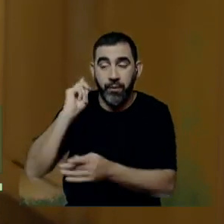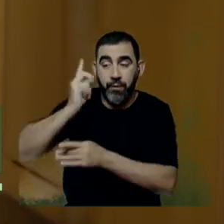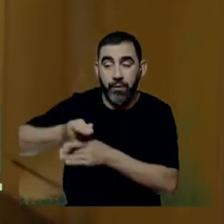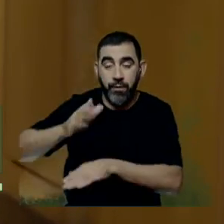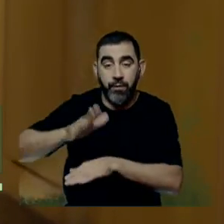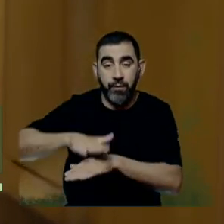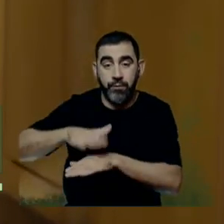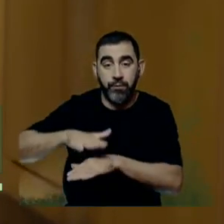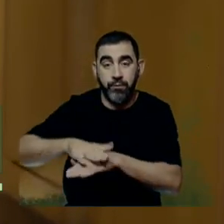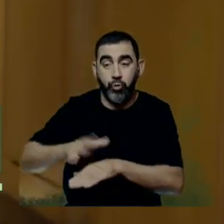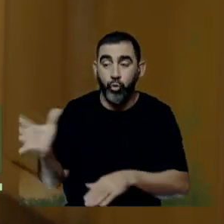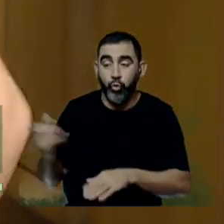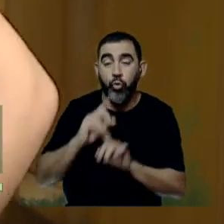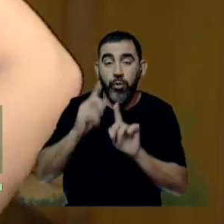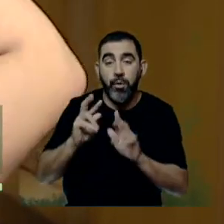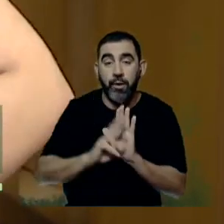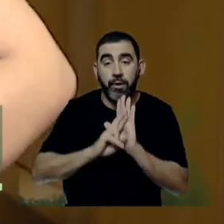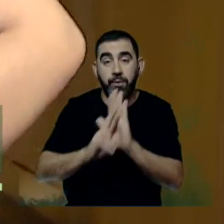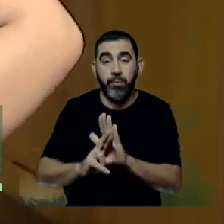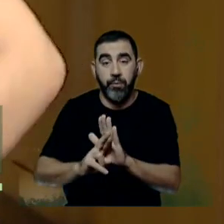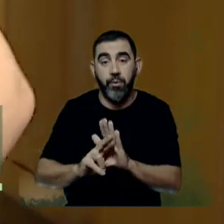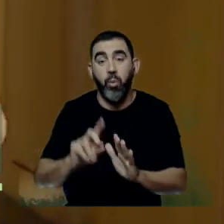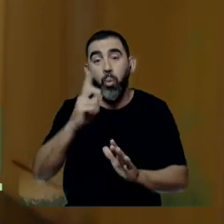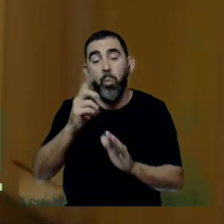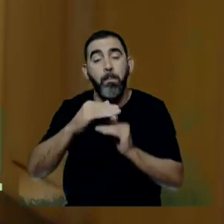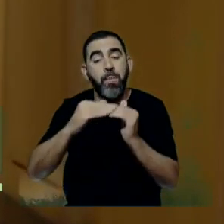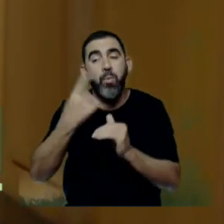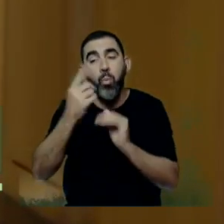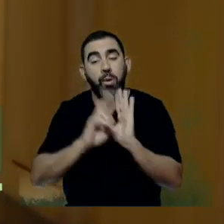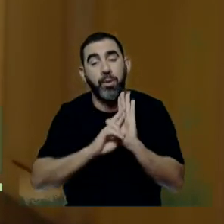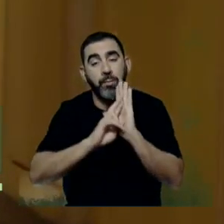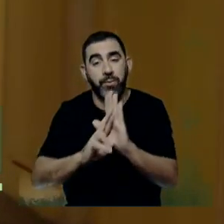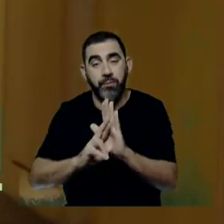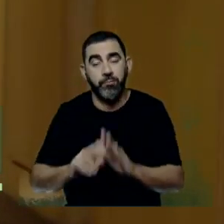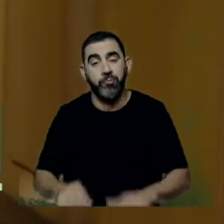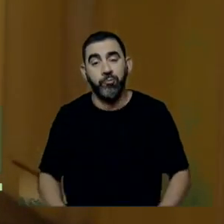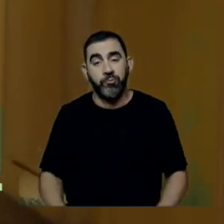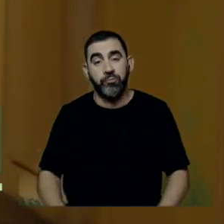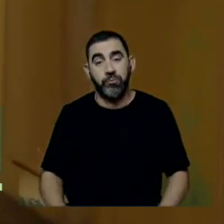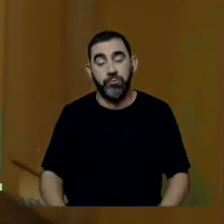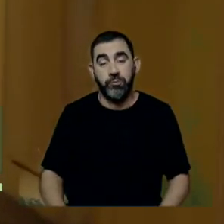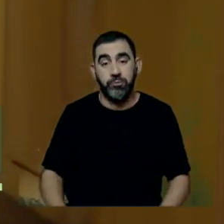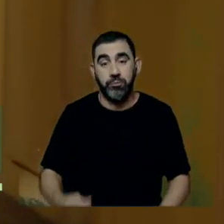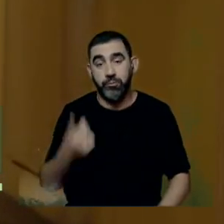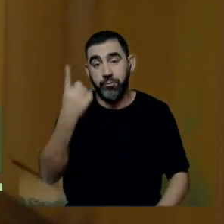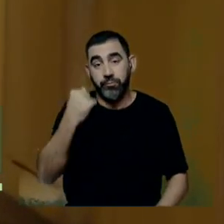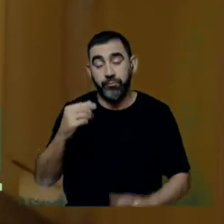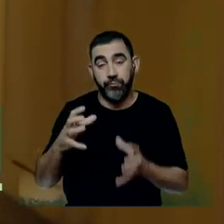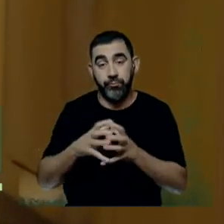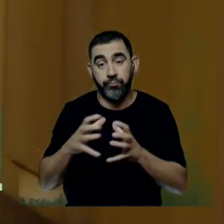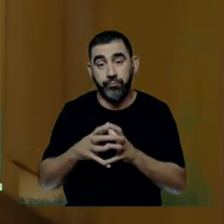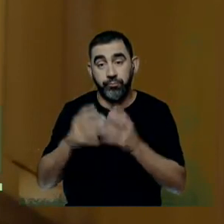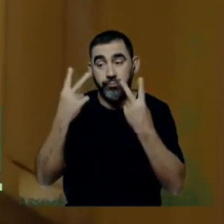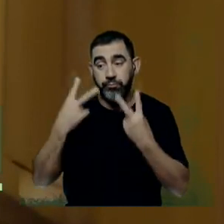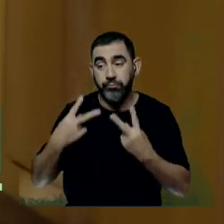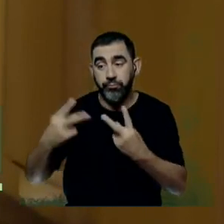una resolución, es decir, todos tenemos que estar representados, aunque sea con un representante, bueno, en el día de ayer, como las delegaciones que